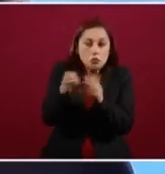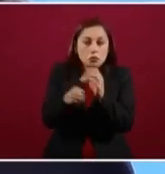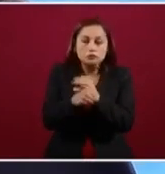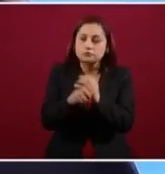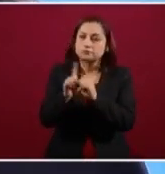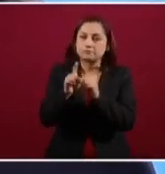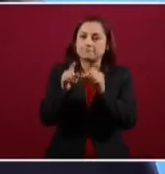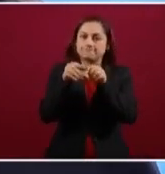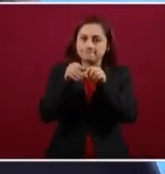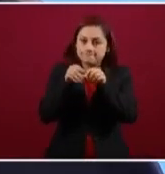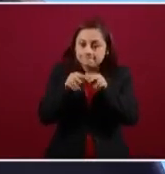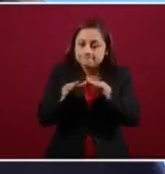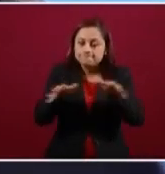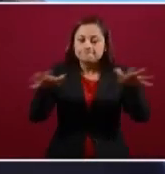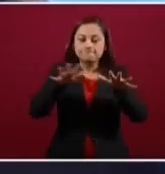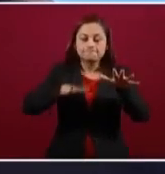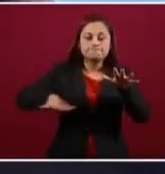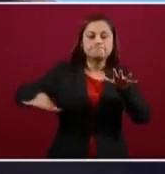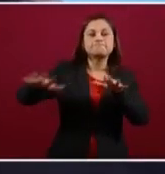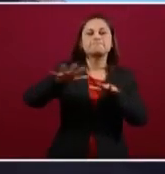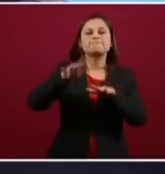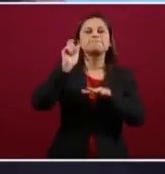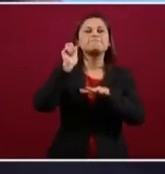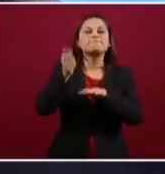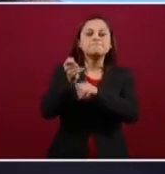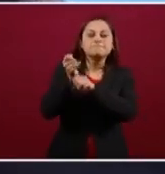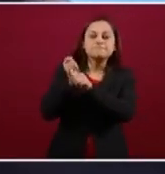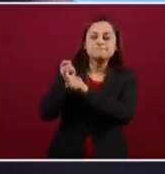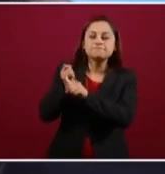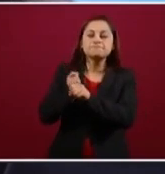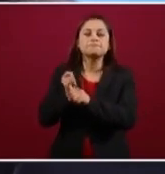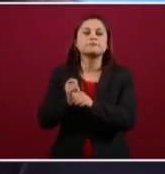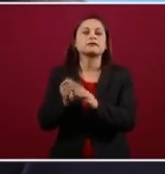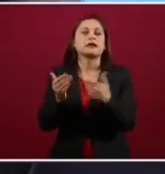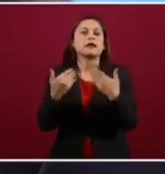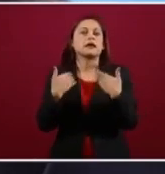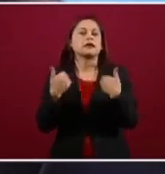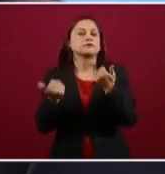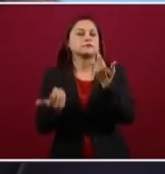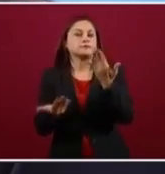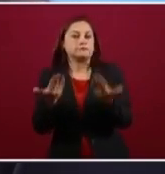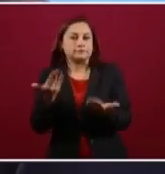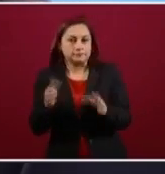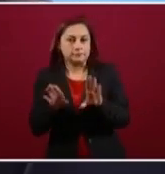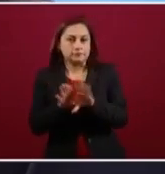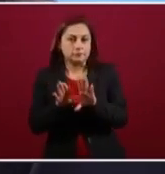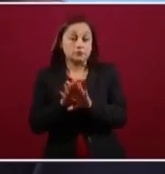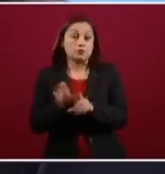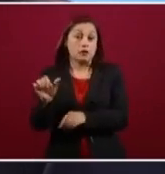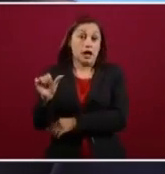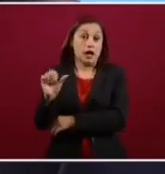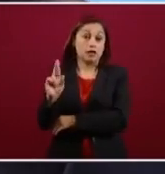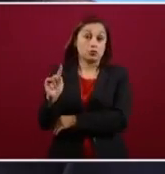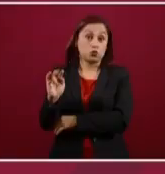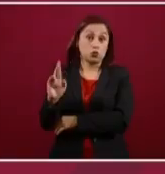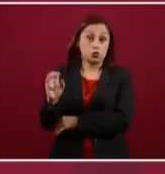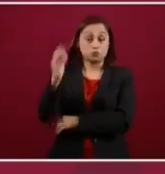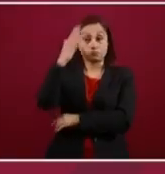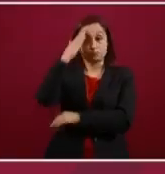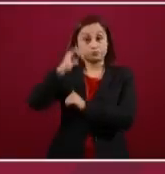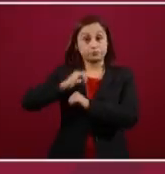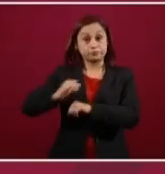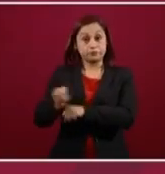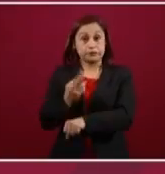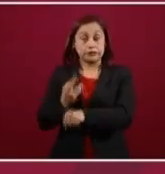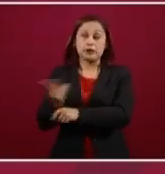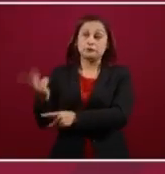de modo que Arturo va a informar bien y esta es una muy buena noticia,